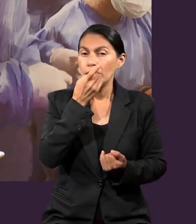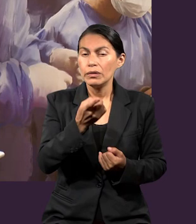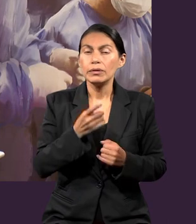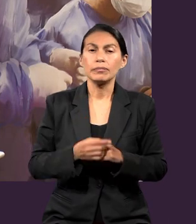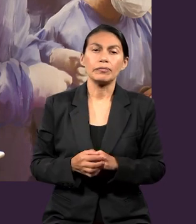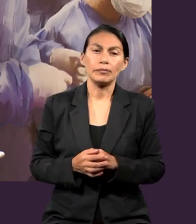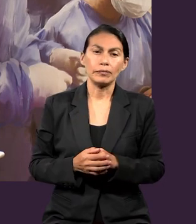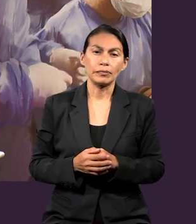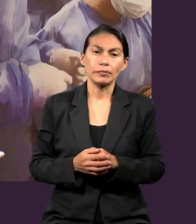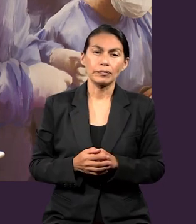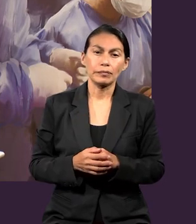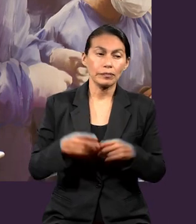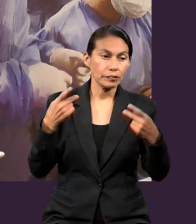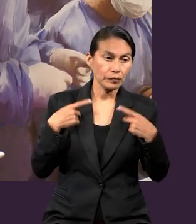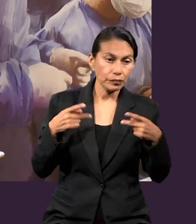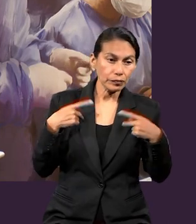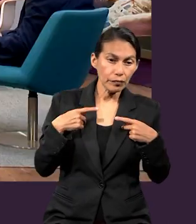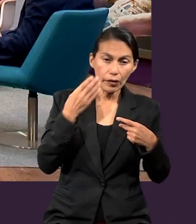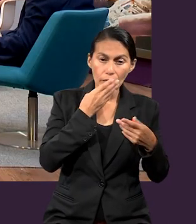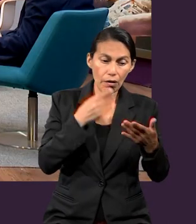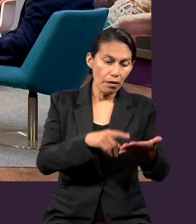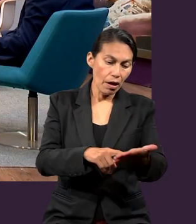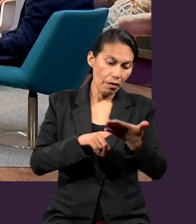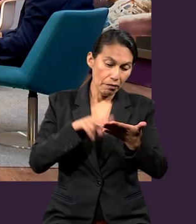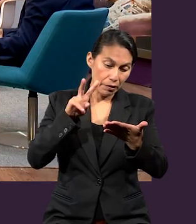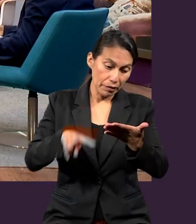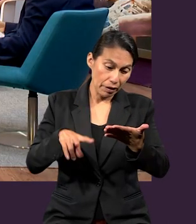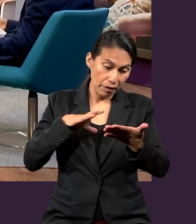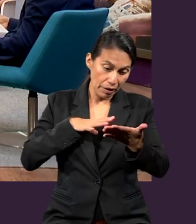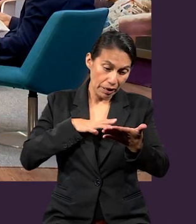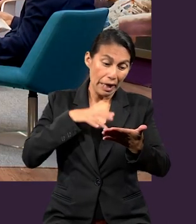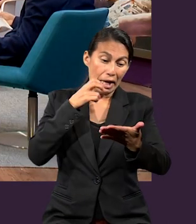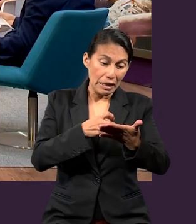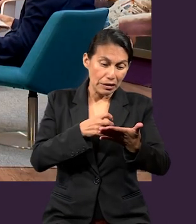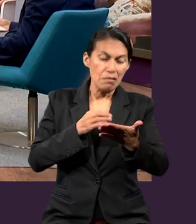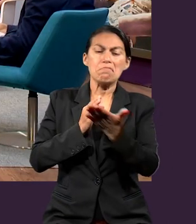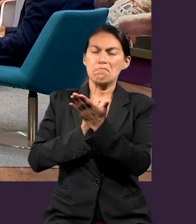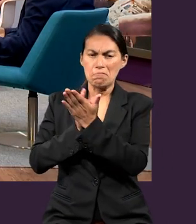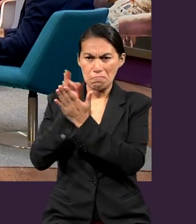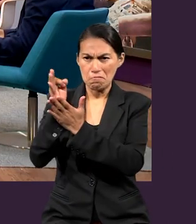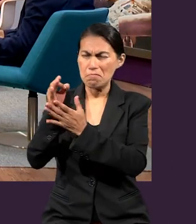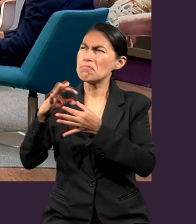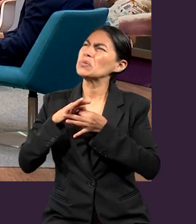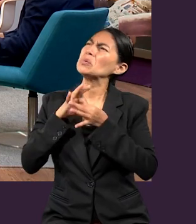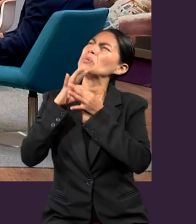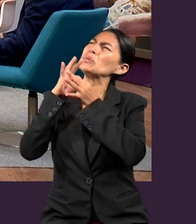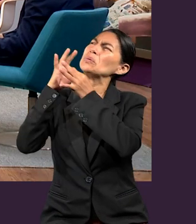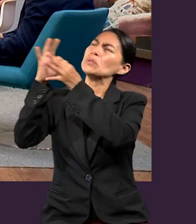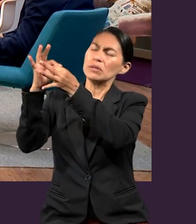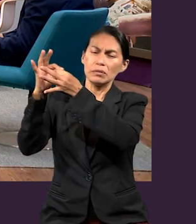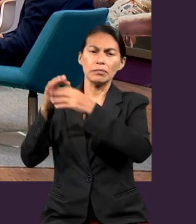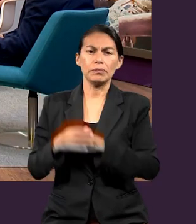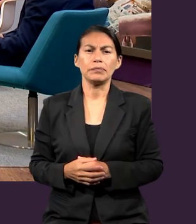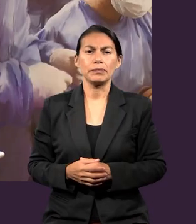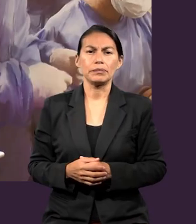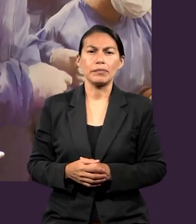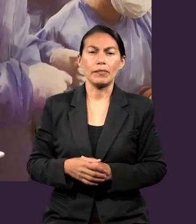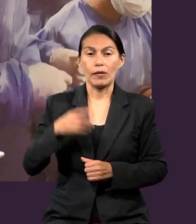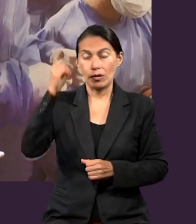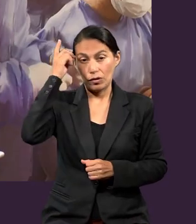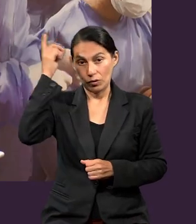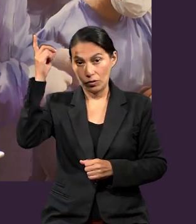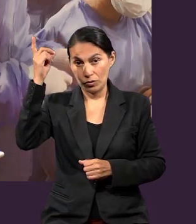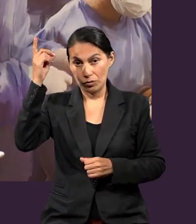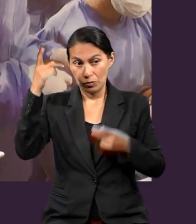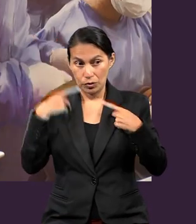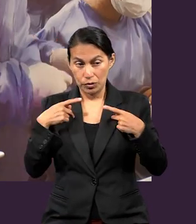también de que la verdad que la gente encuentra en la Biblia es la que la va a mantener firme para ese tiempo final. Entonces nos hace un